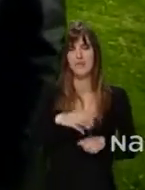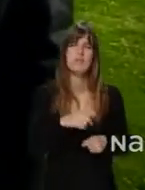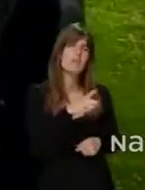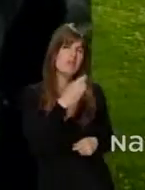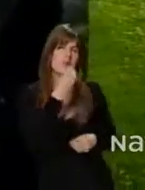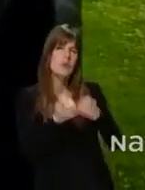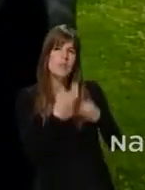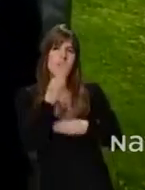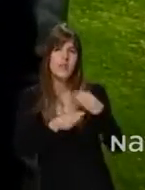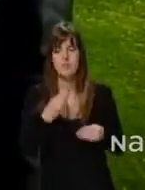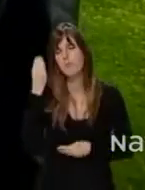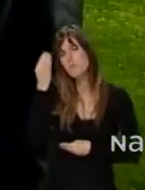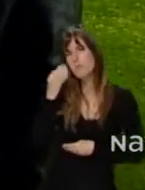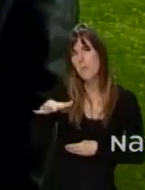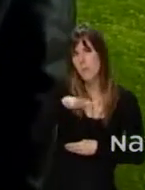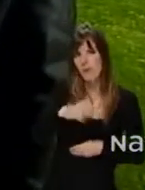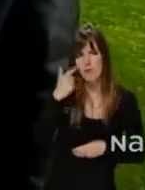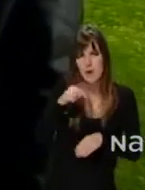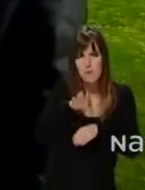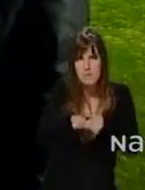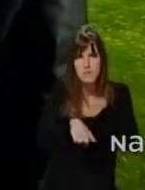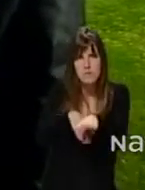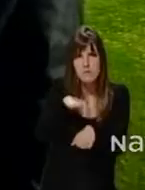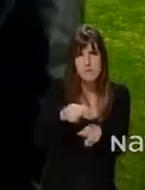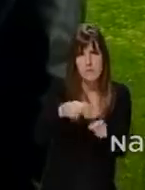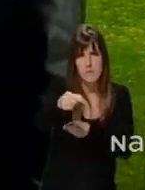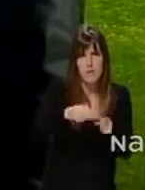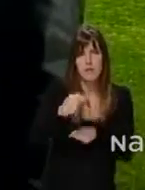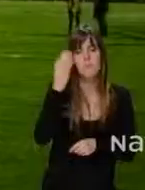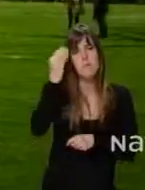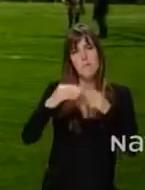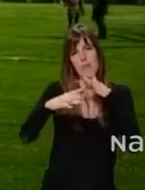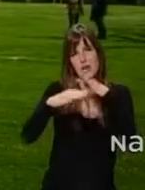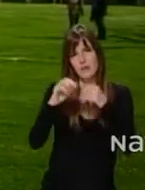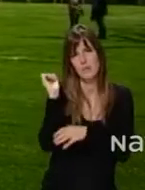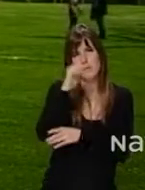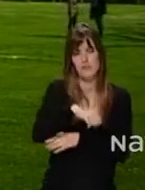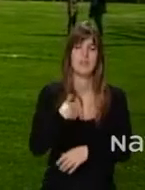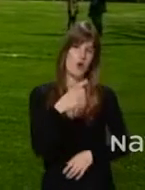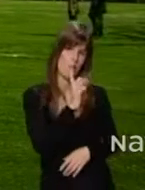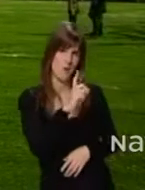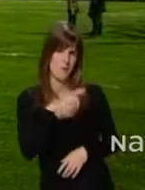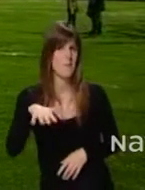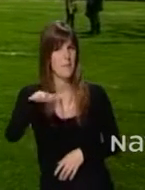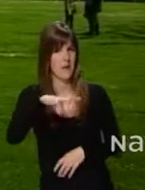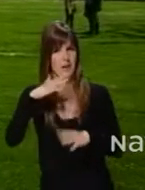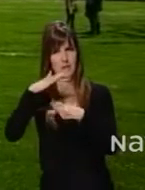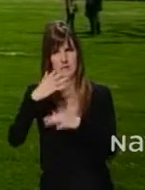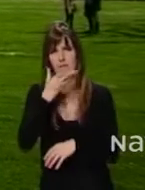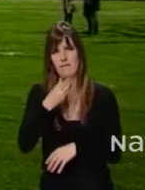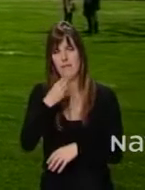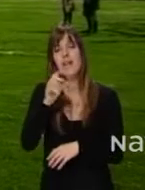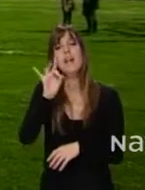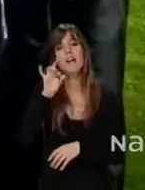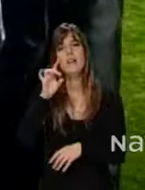plaza, porque yo creo que es más grande que la Plaza del Castillo, fíjate. Es grande, pero tanto no. La Plaza del Castillo es muy bonita, tiene unos